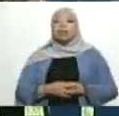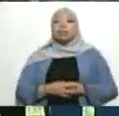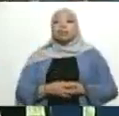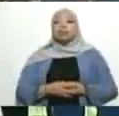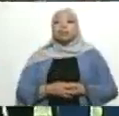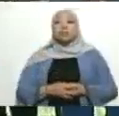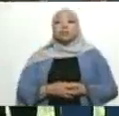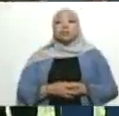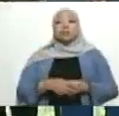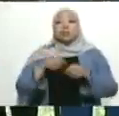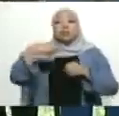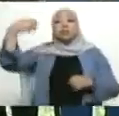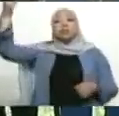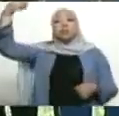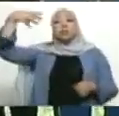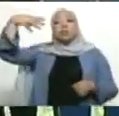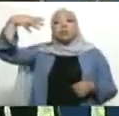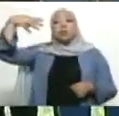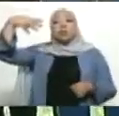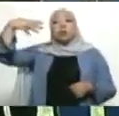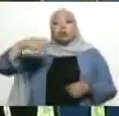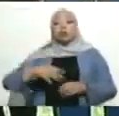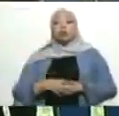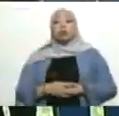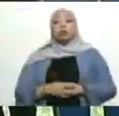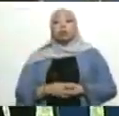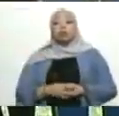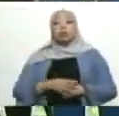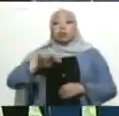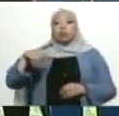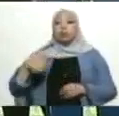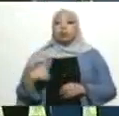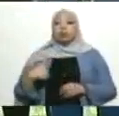¿Le está pegando el sol? ¿Qué es eso para nosotros,